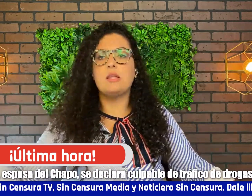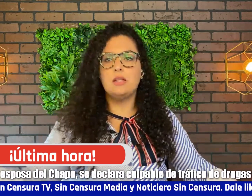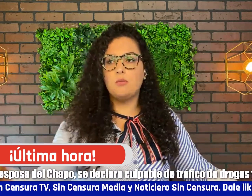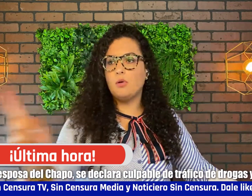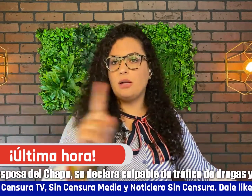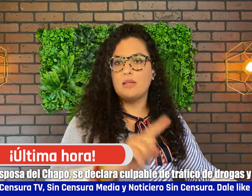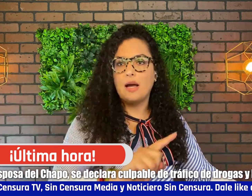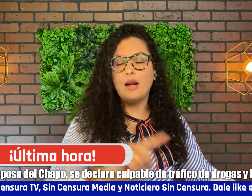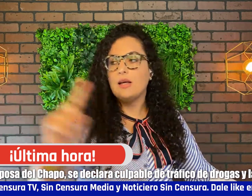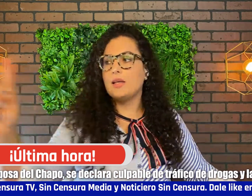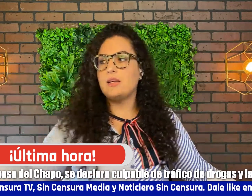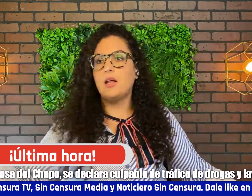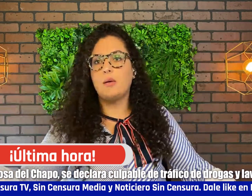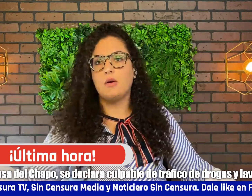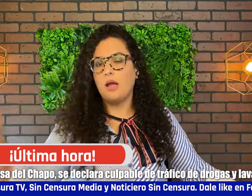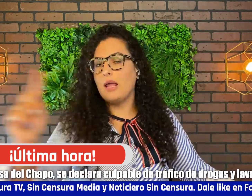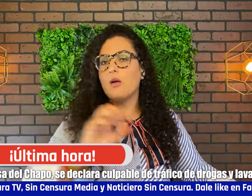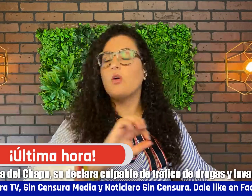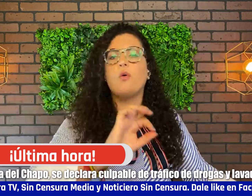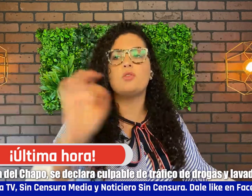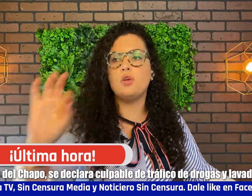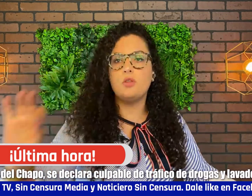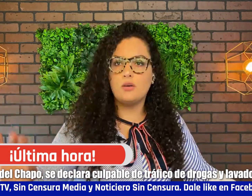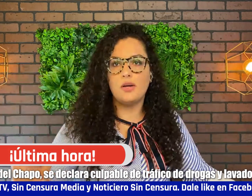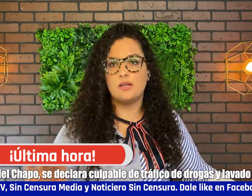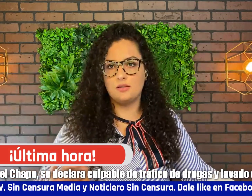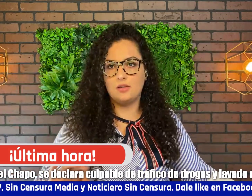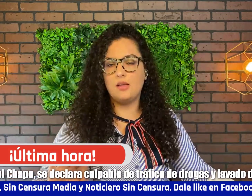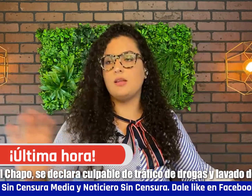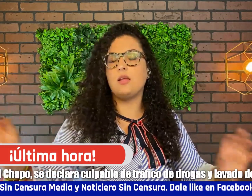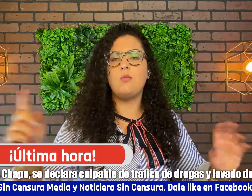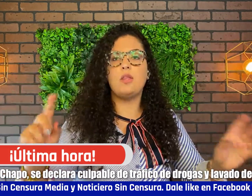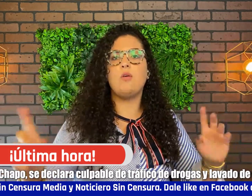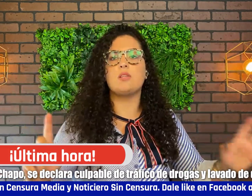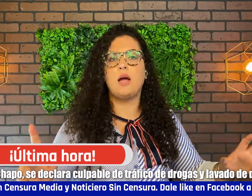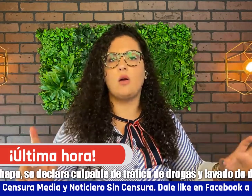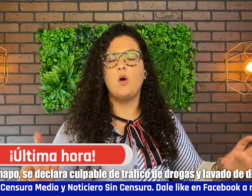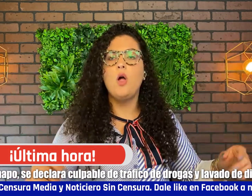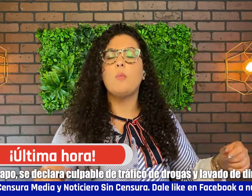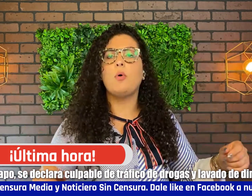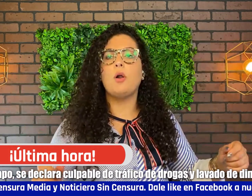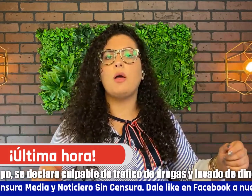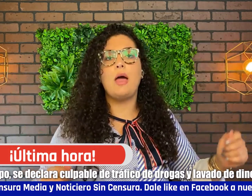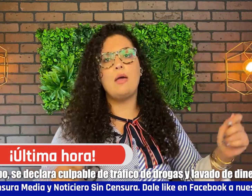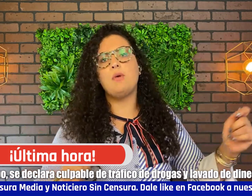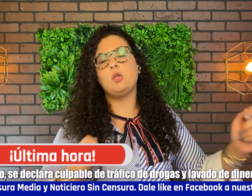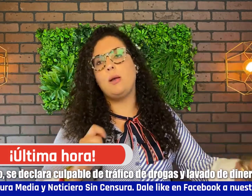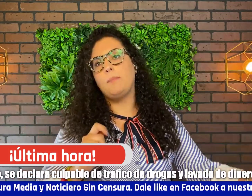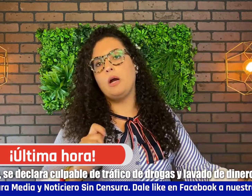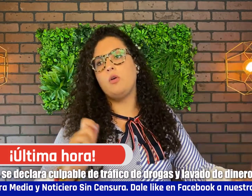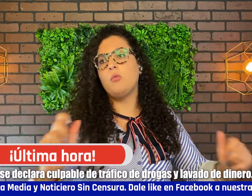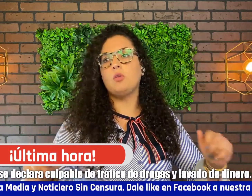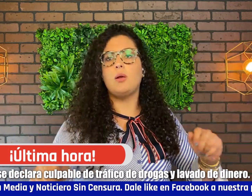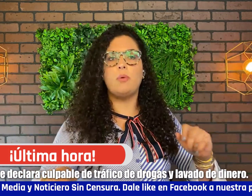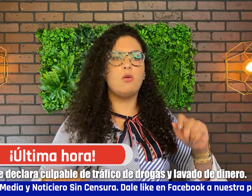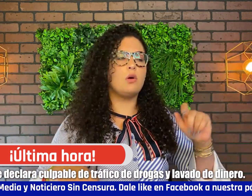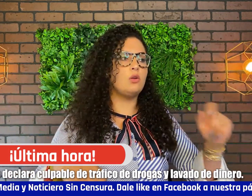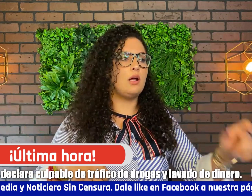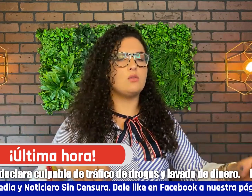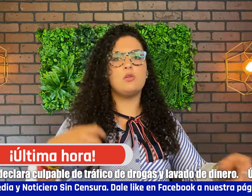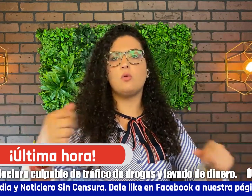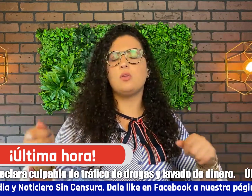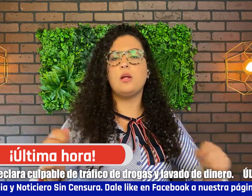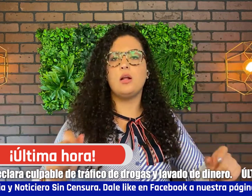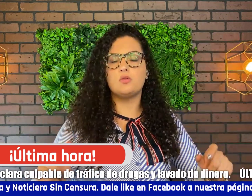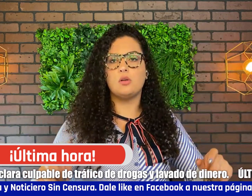lo intentaron volver a sacar y así se lo llevaron. En cuestión de horas, intentaron meterlo y sacarlo. Por meto el amparo, no meto el amparo, cuánto